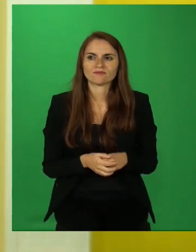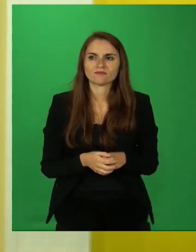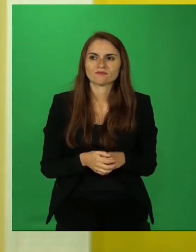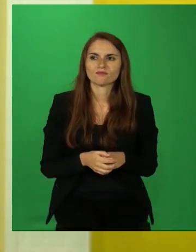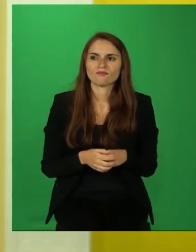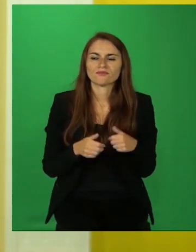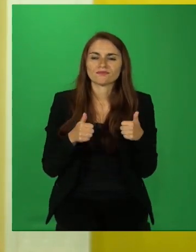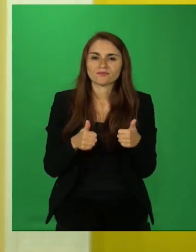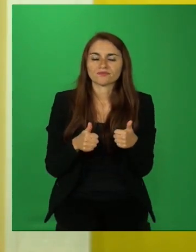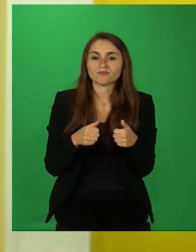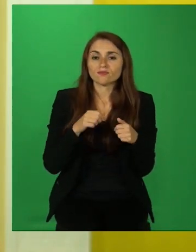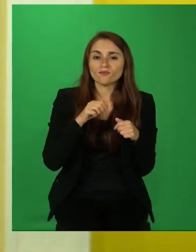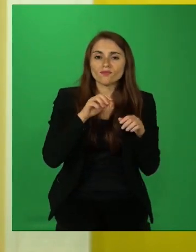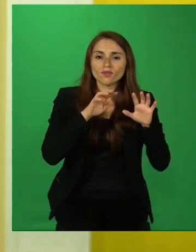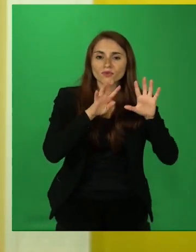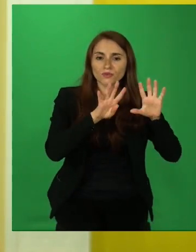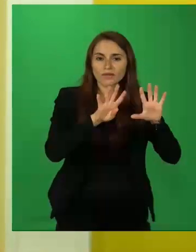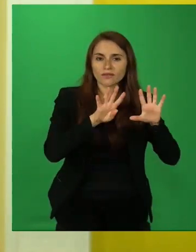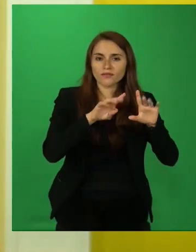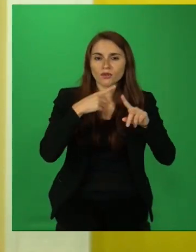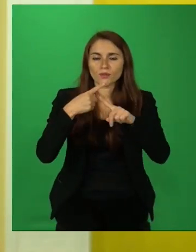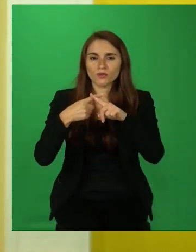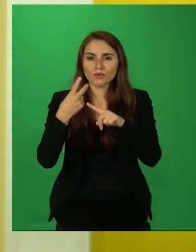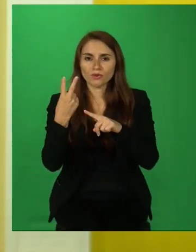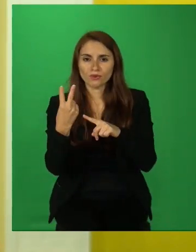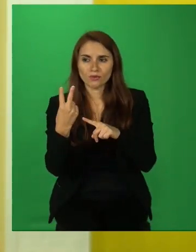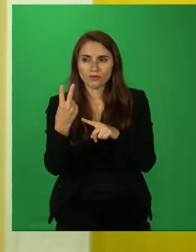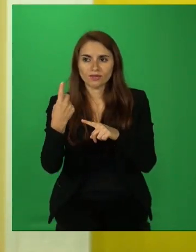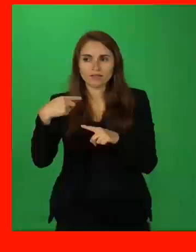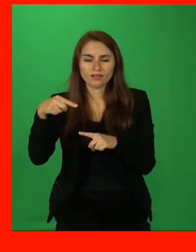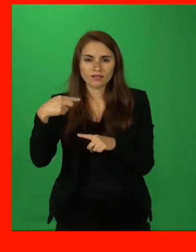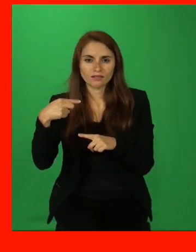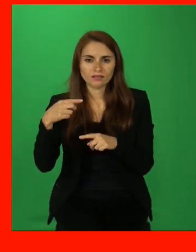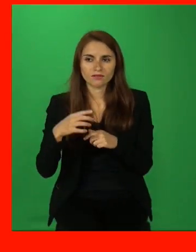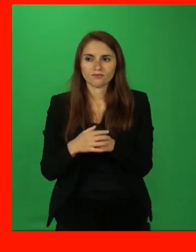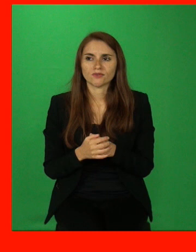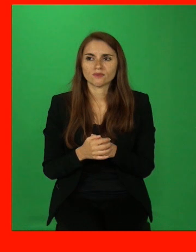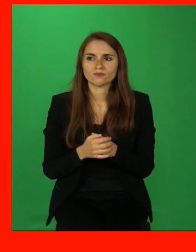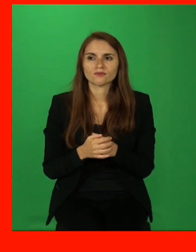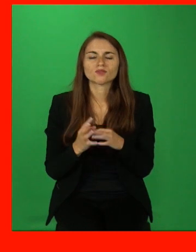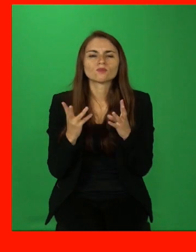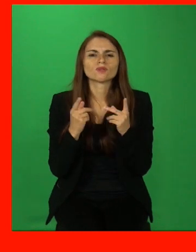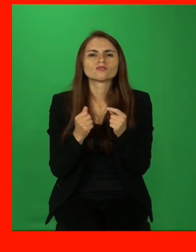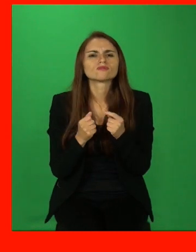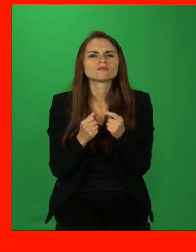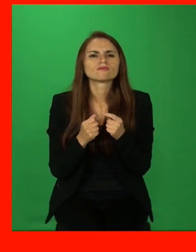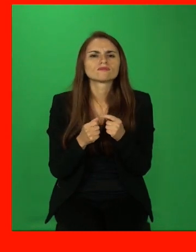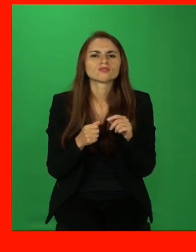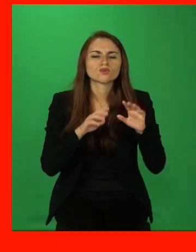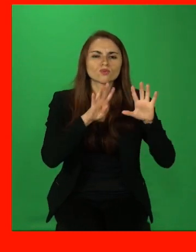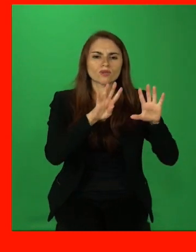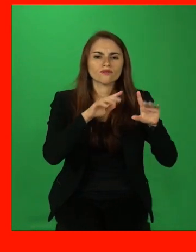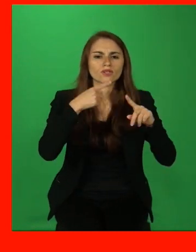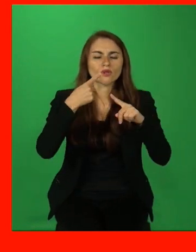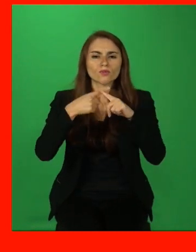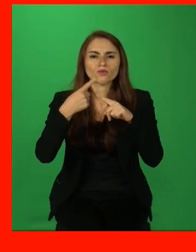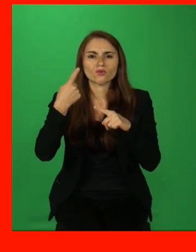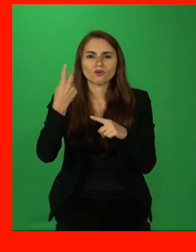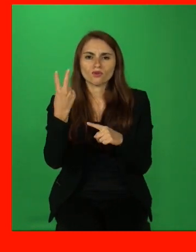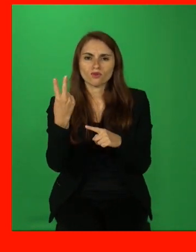9 por 2 negativo 9 por los negativos cuánto nos daría 10